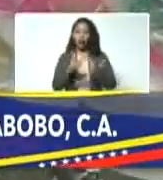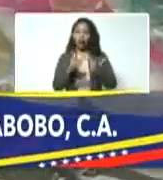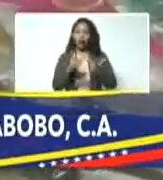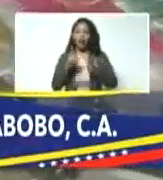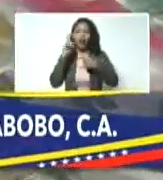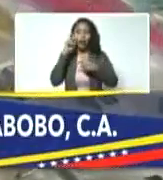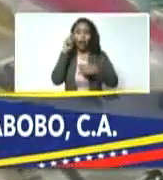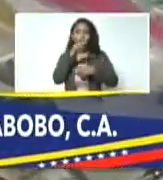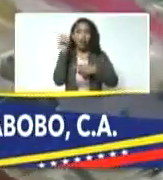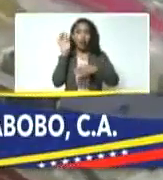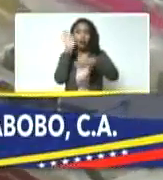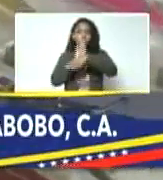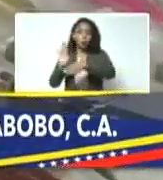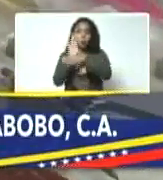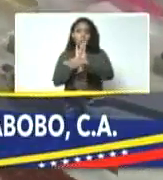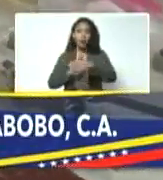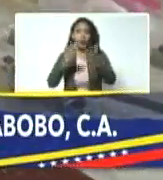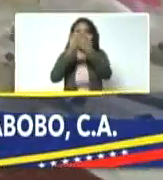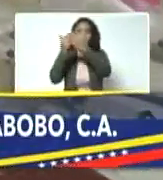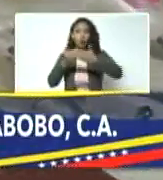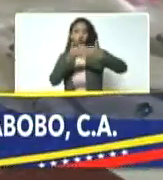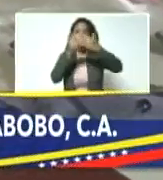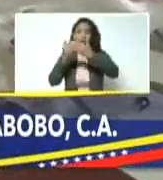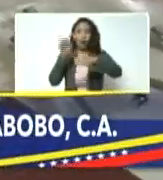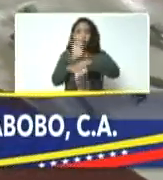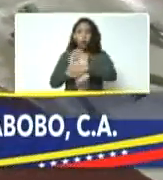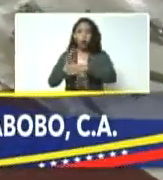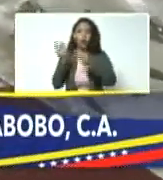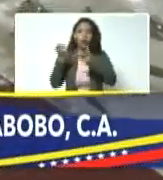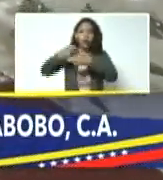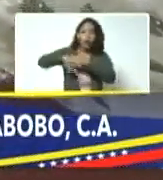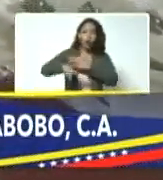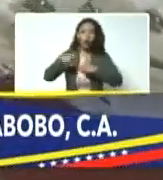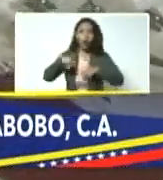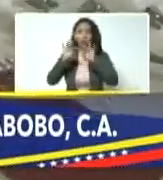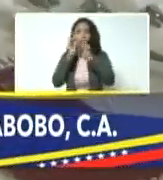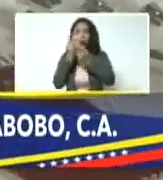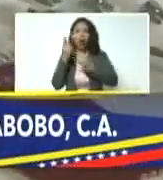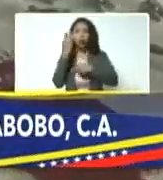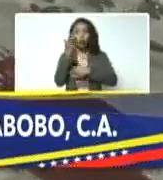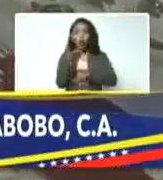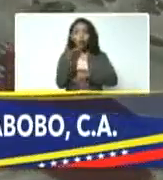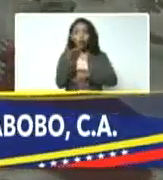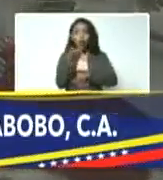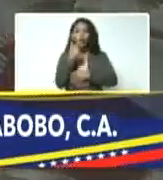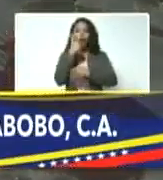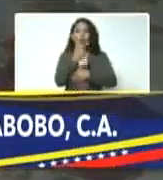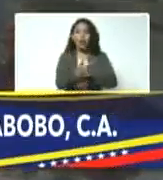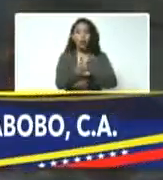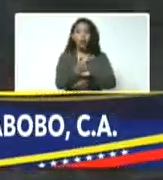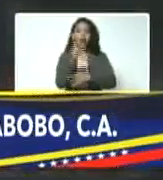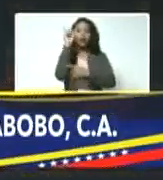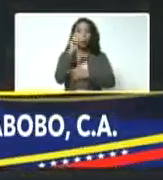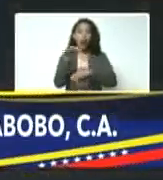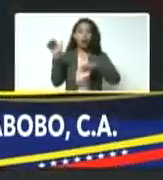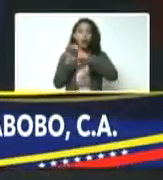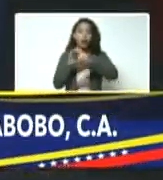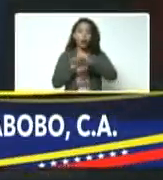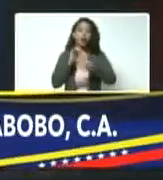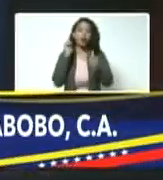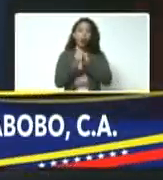tiene que ver con la protección estudiantil y la protección del salario de nuestra familia, como usted lo ha indicado, se están también los zapatos